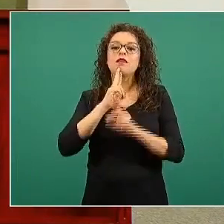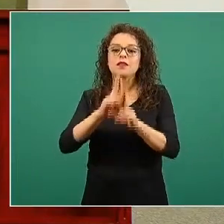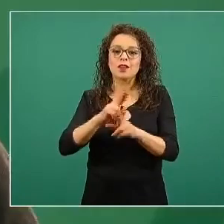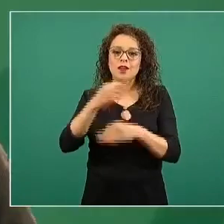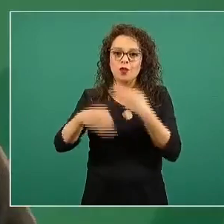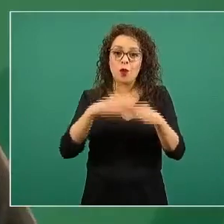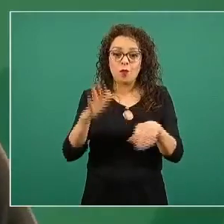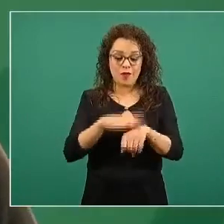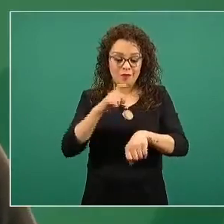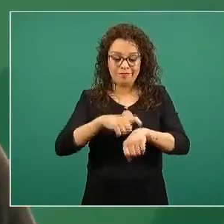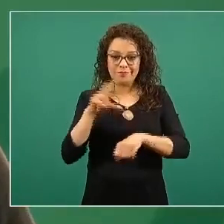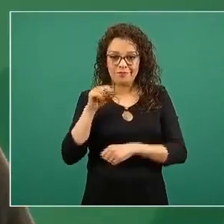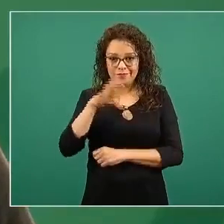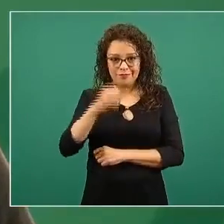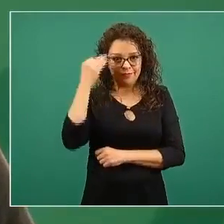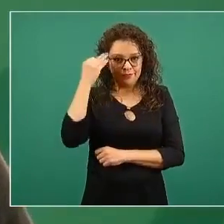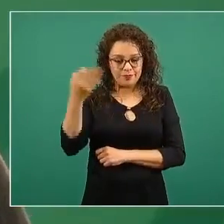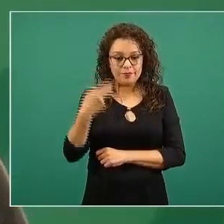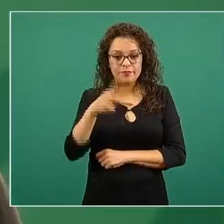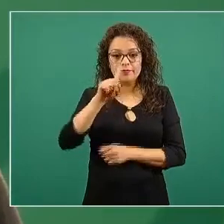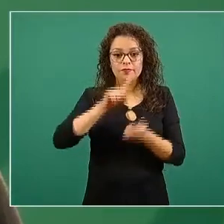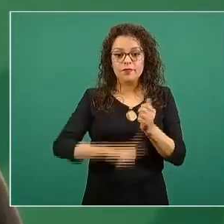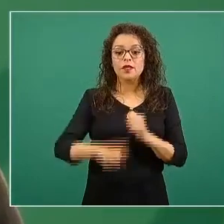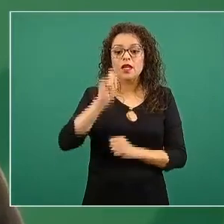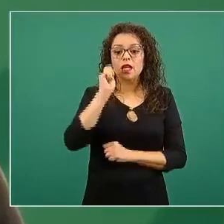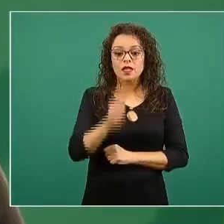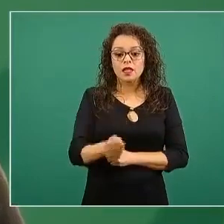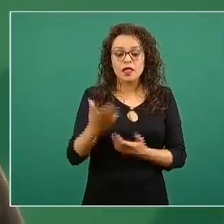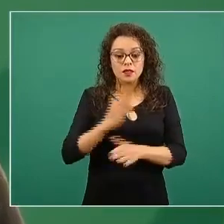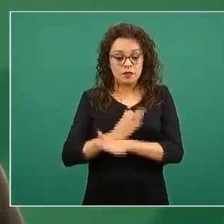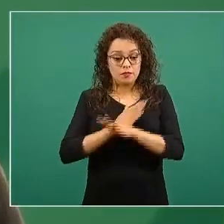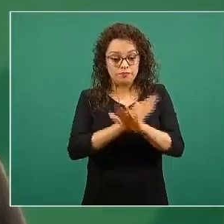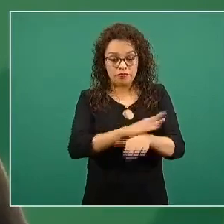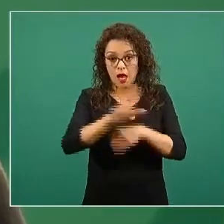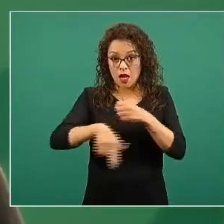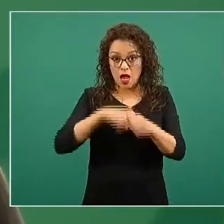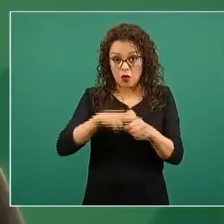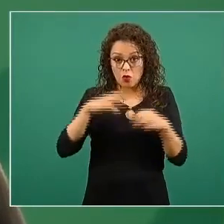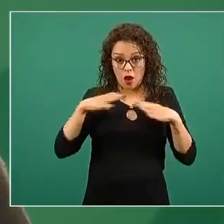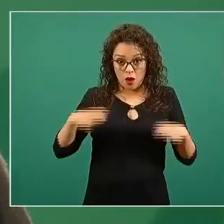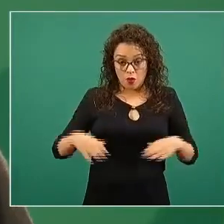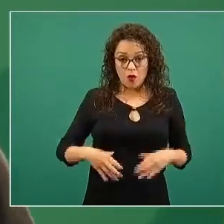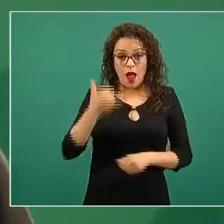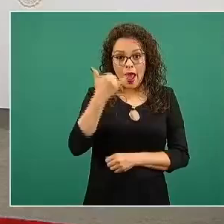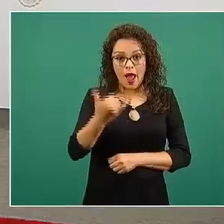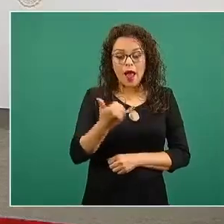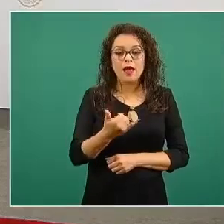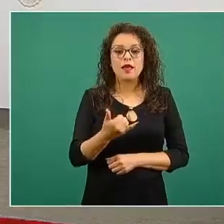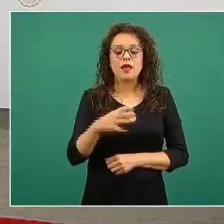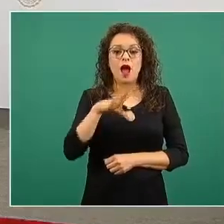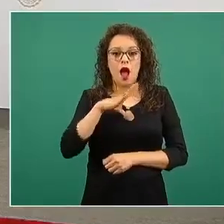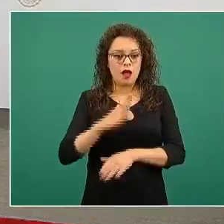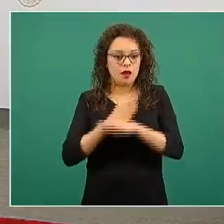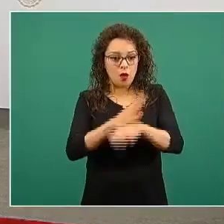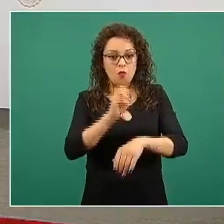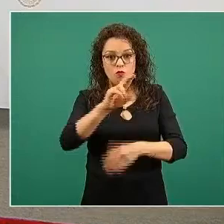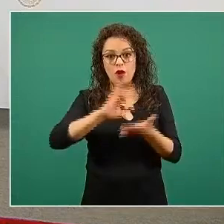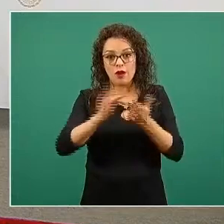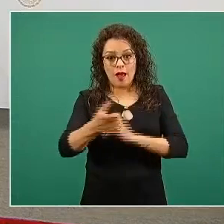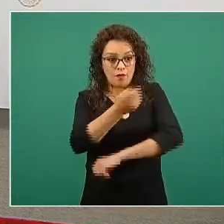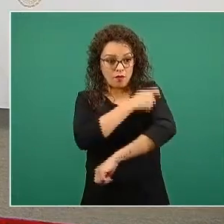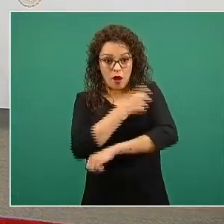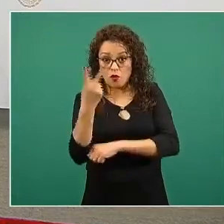la inmunidad natural y la inmunidad generada no hay ninguna contraposición, ¿no? De hecho, uno puede haber generado inmunidad natural porque tuvo